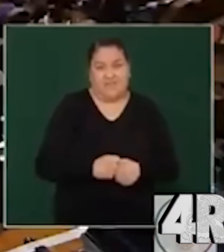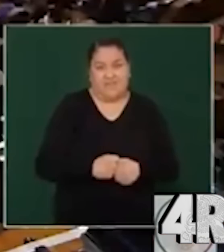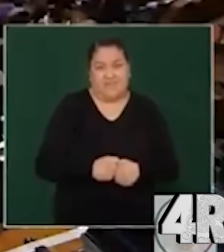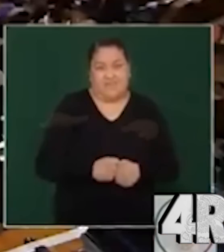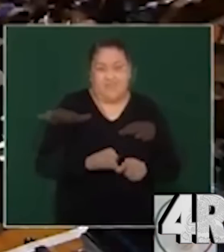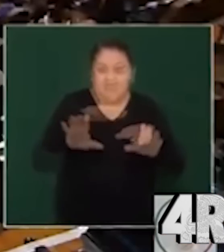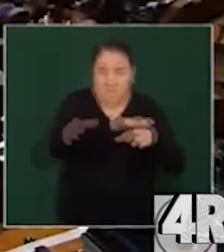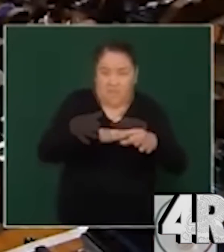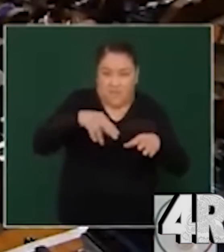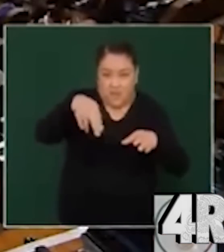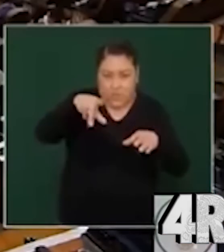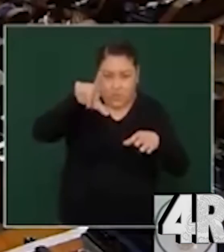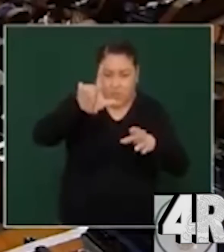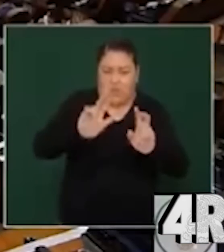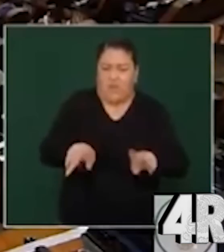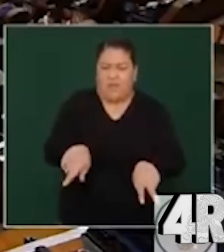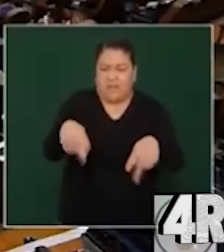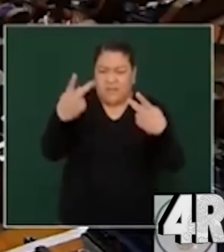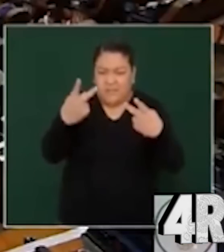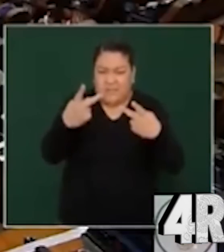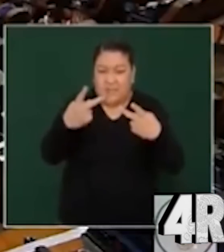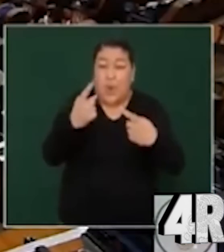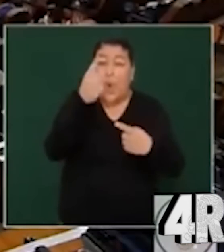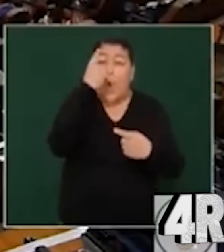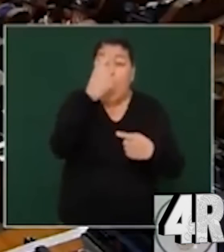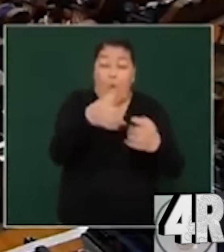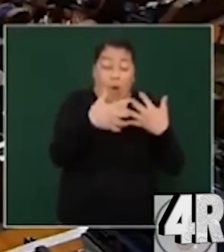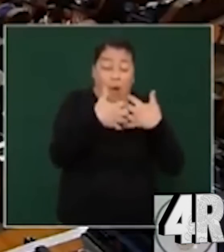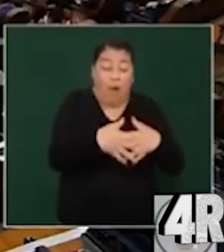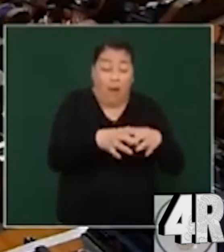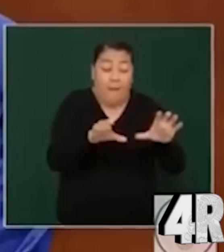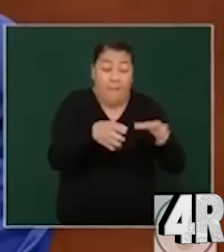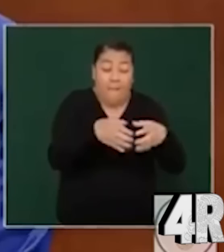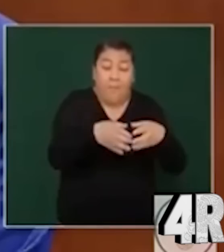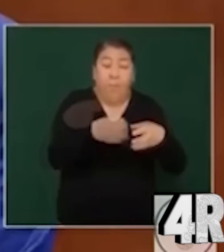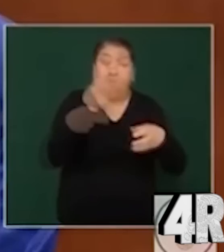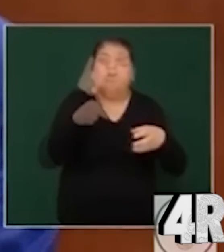monopolio de Nuevo León de la venta de la energía eléctrica